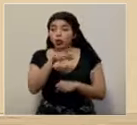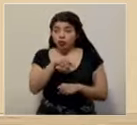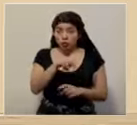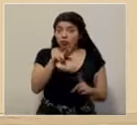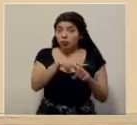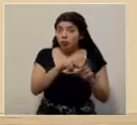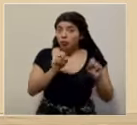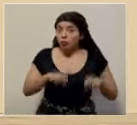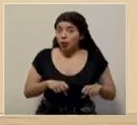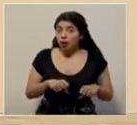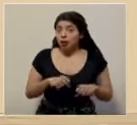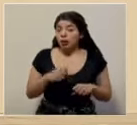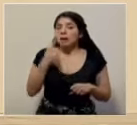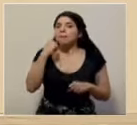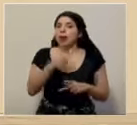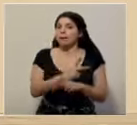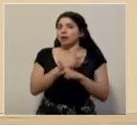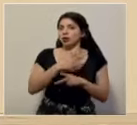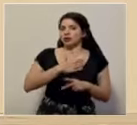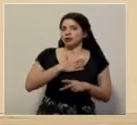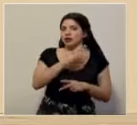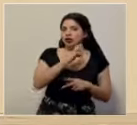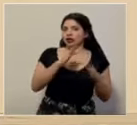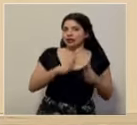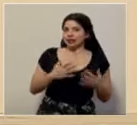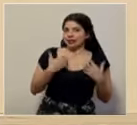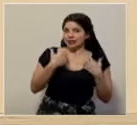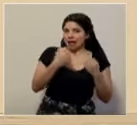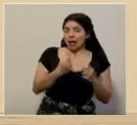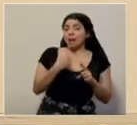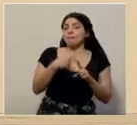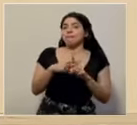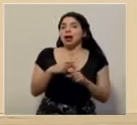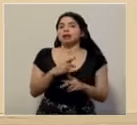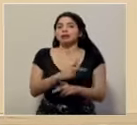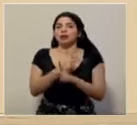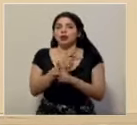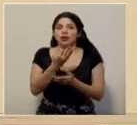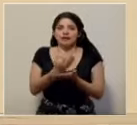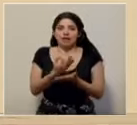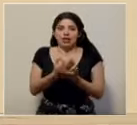necesita para proteger la salud de los costarricenses y las finanzas del sistema